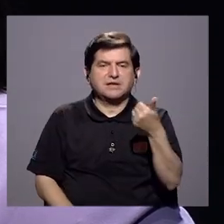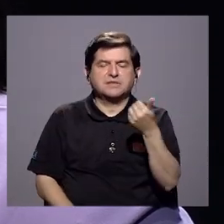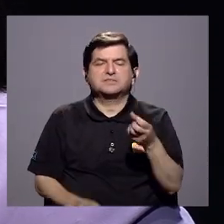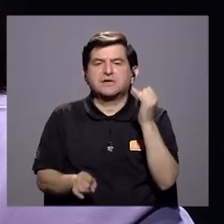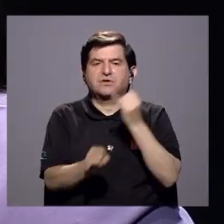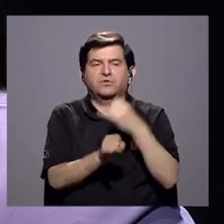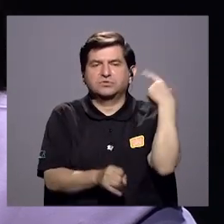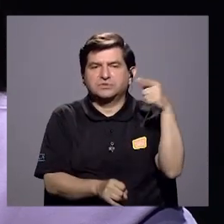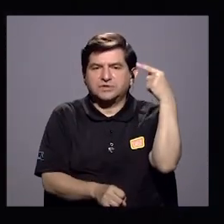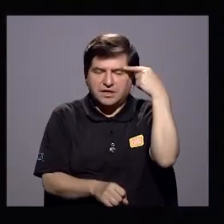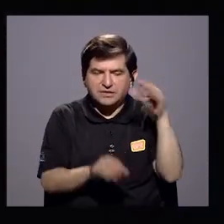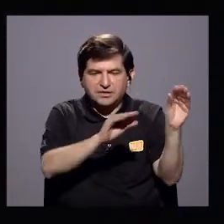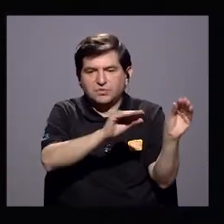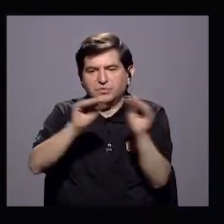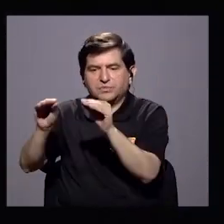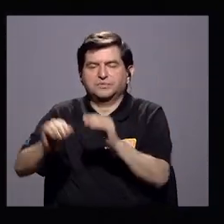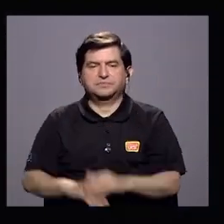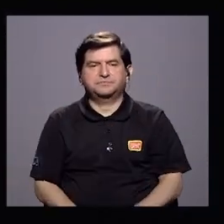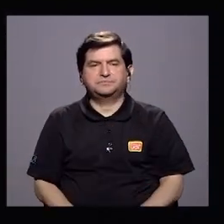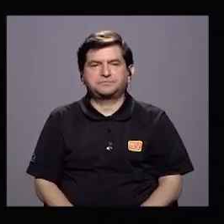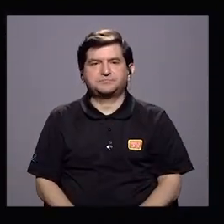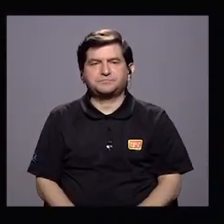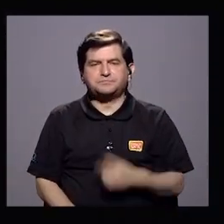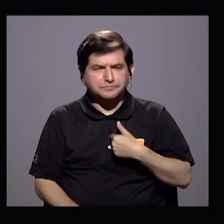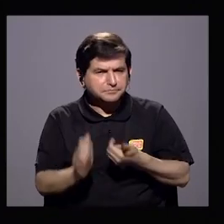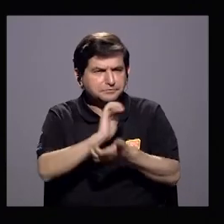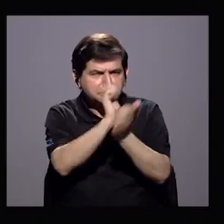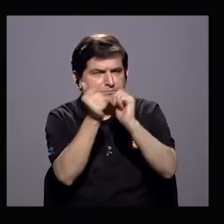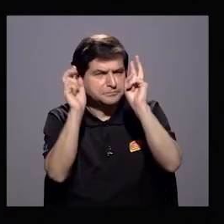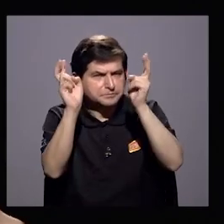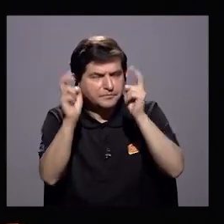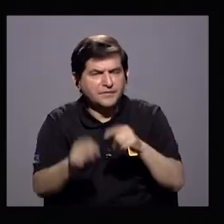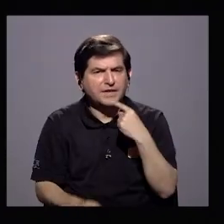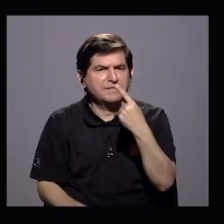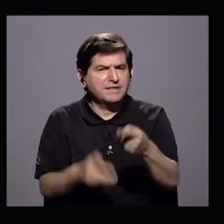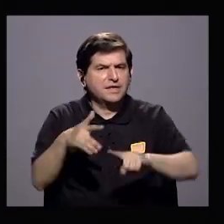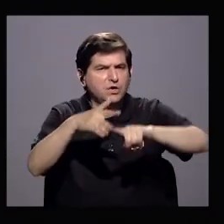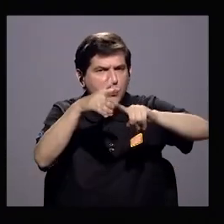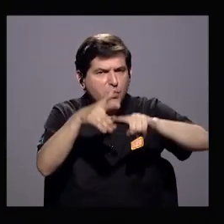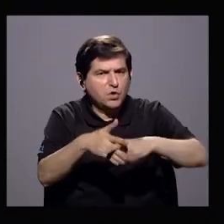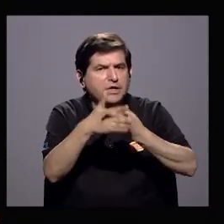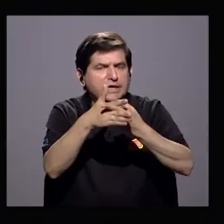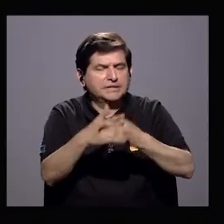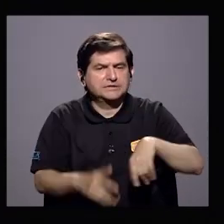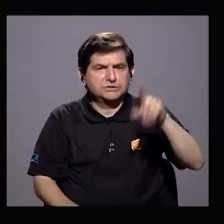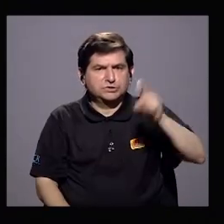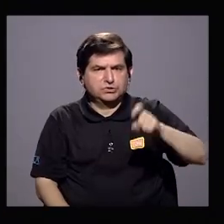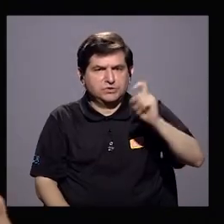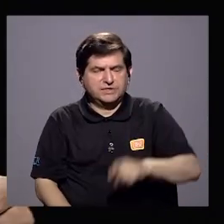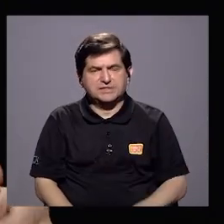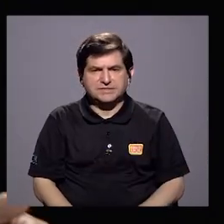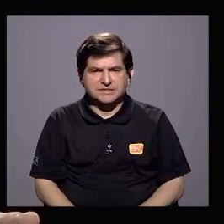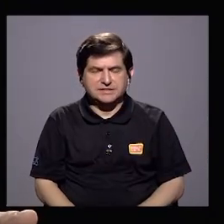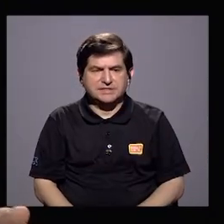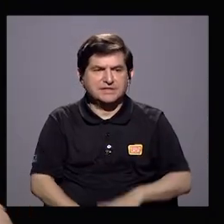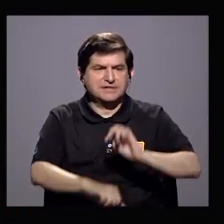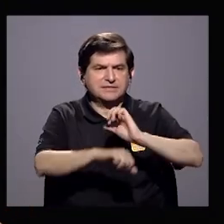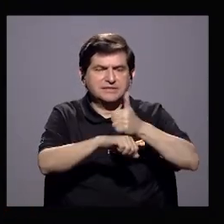otras instituciones del Estado. Voy a dar un salto. Usted habló al inicio de la gran necesidad de